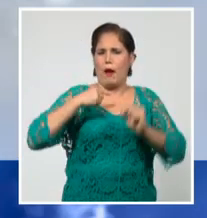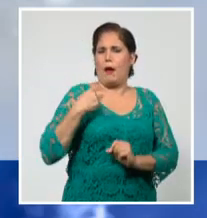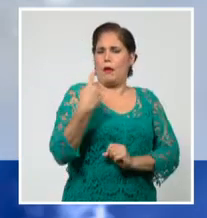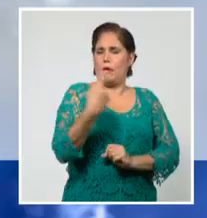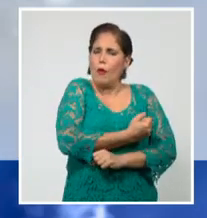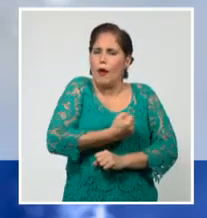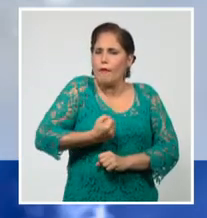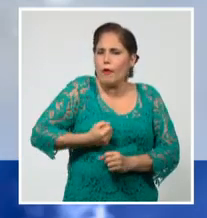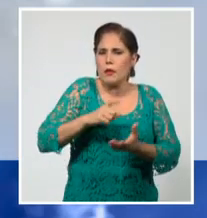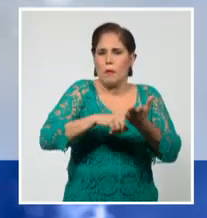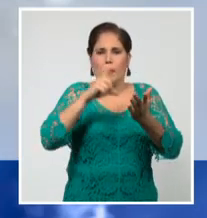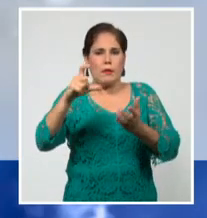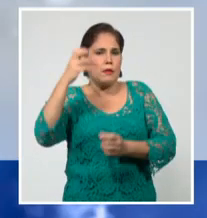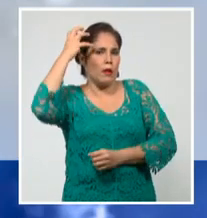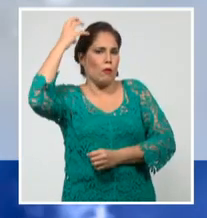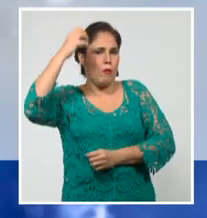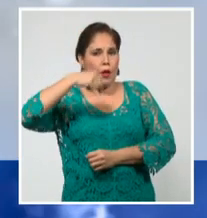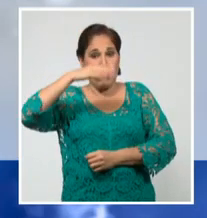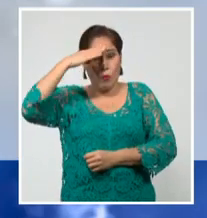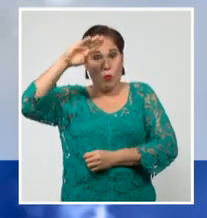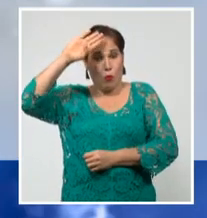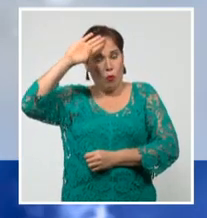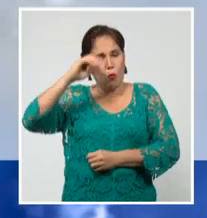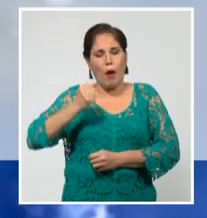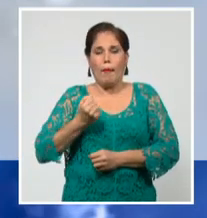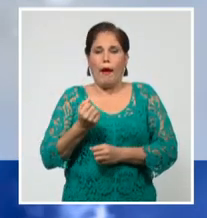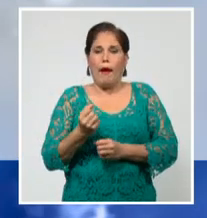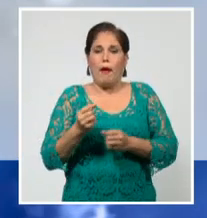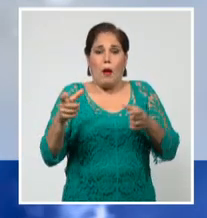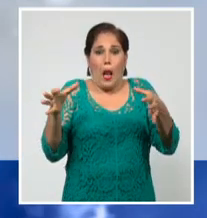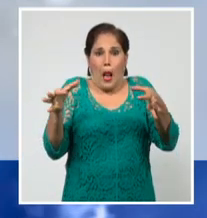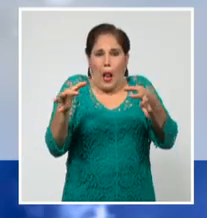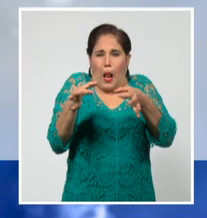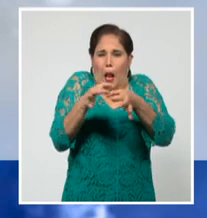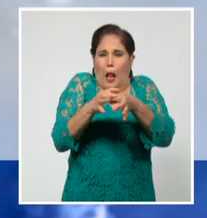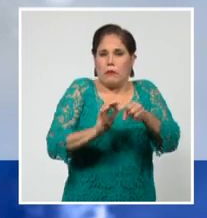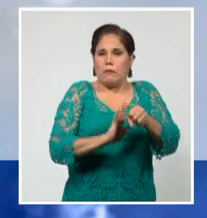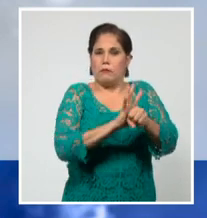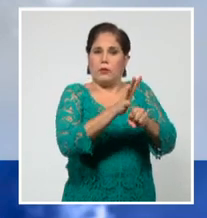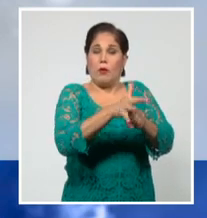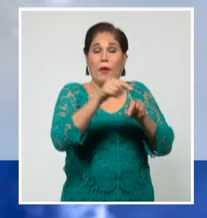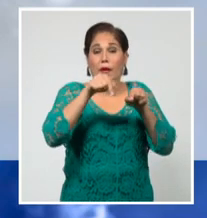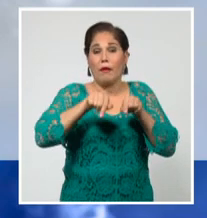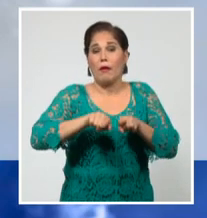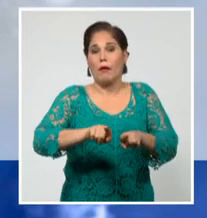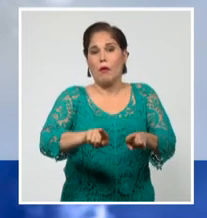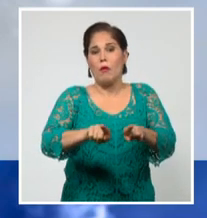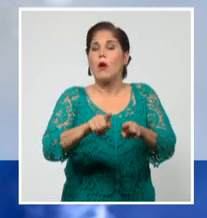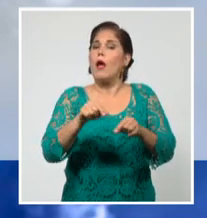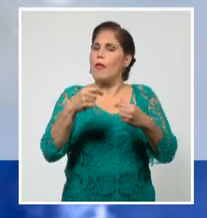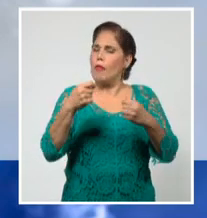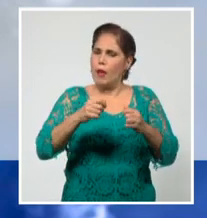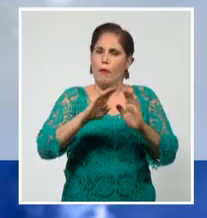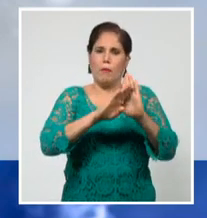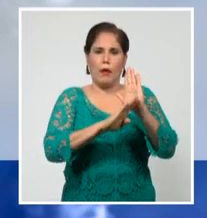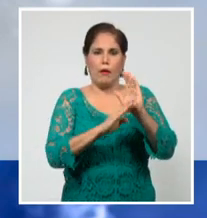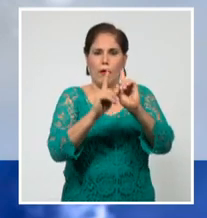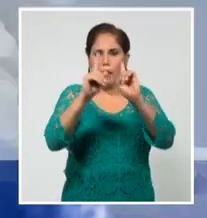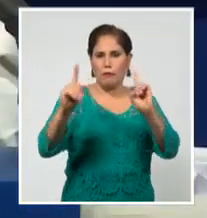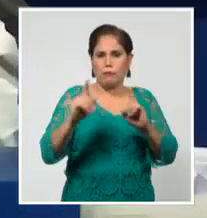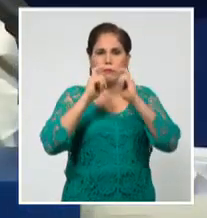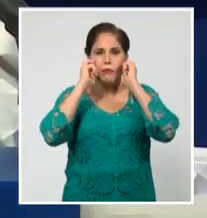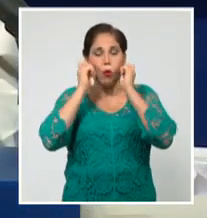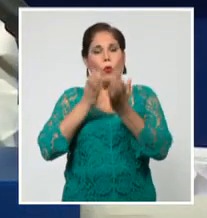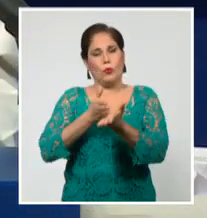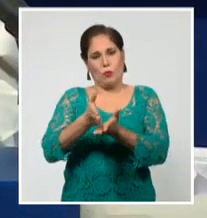partido el gobierno en nuestro país para poder adecuar las medidas de restricción pues se